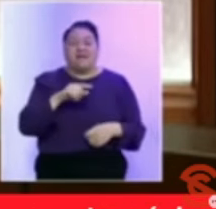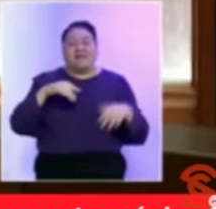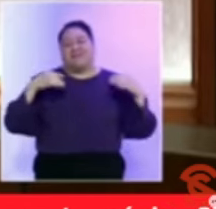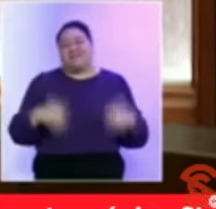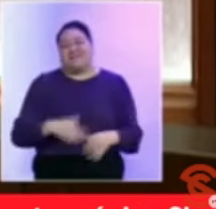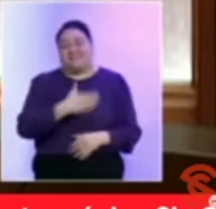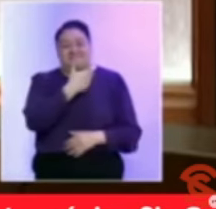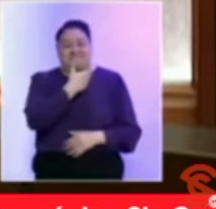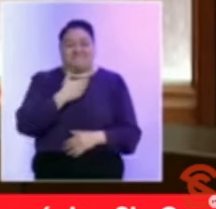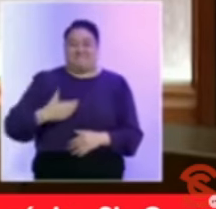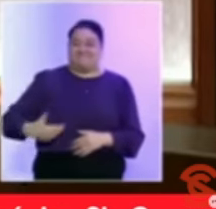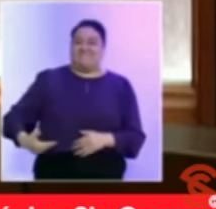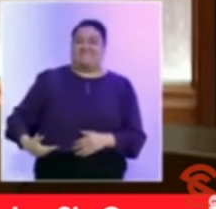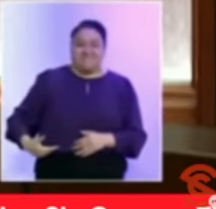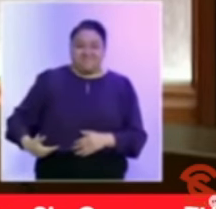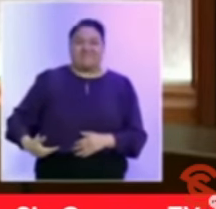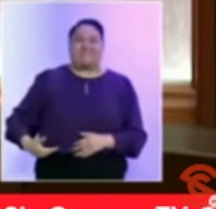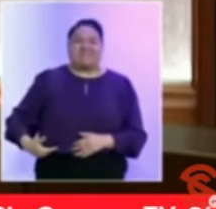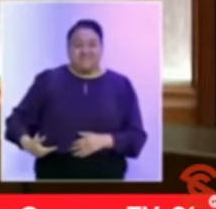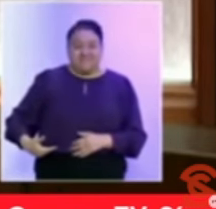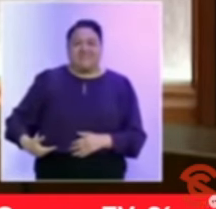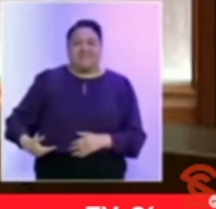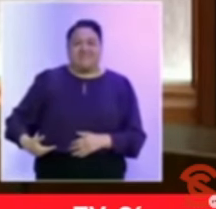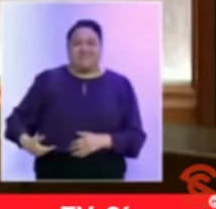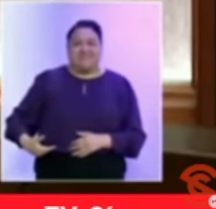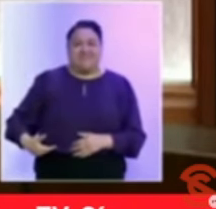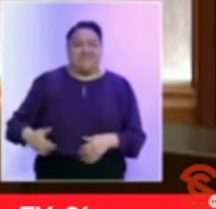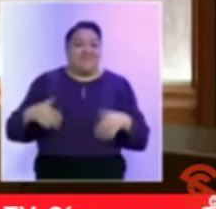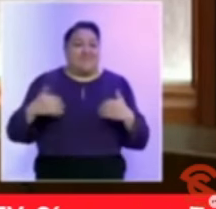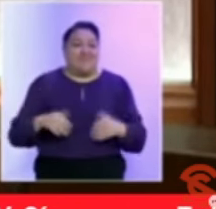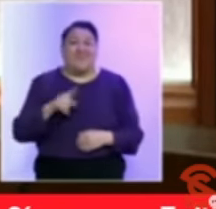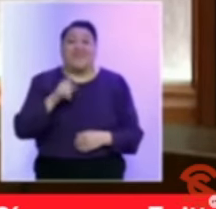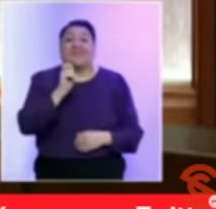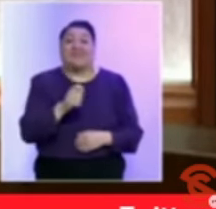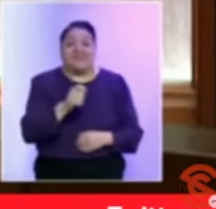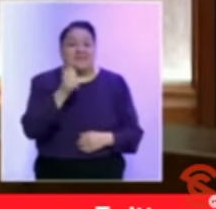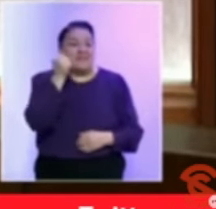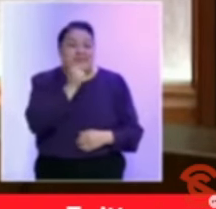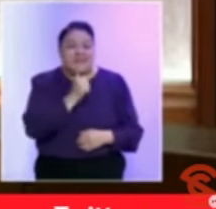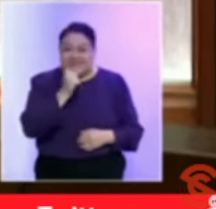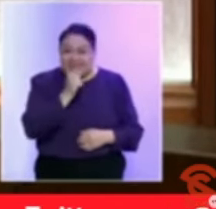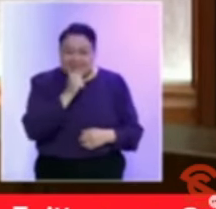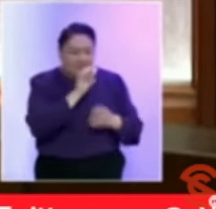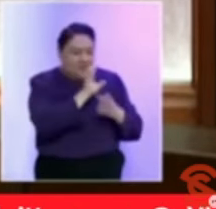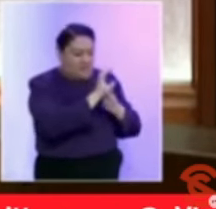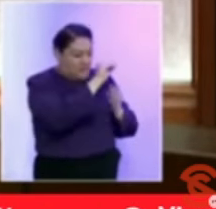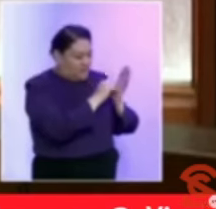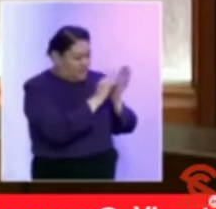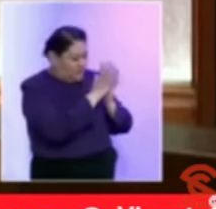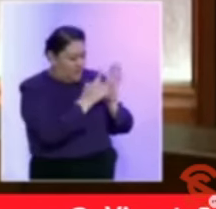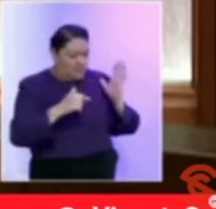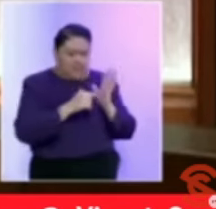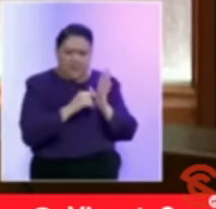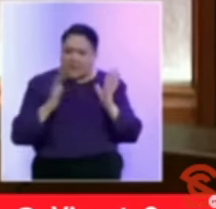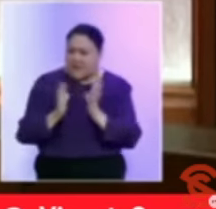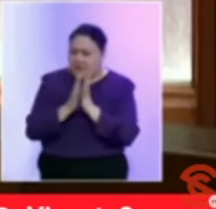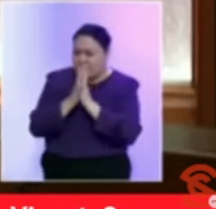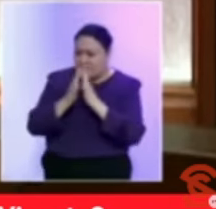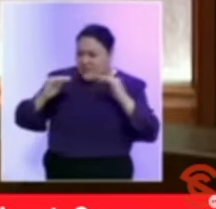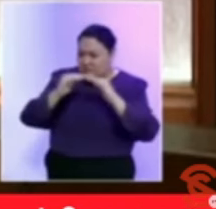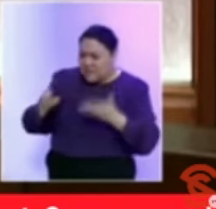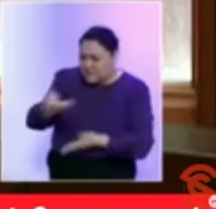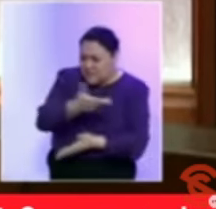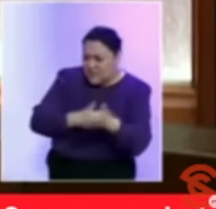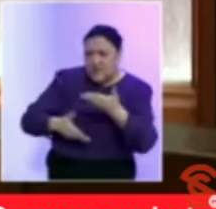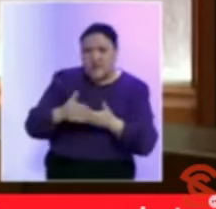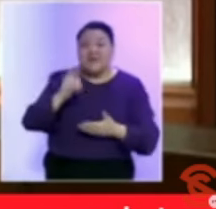la República la aplicación de los principios y valores democráticos permitió que